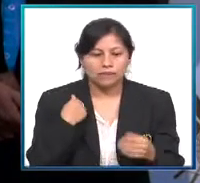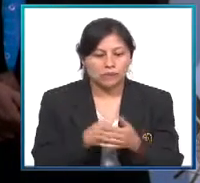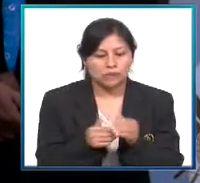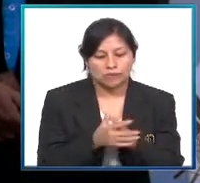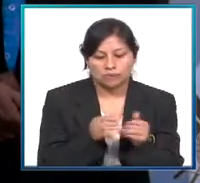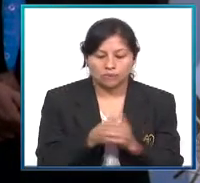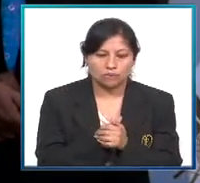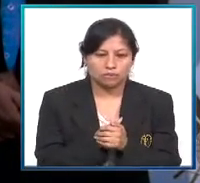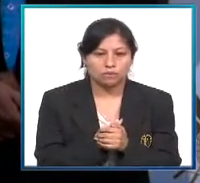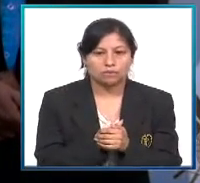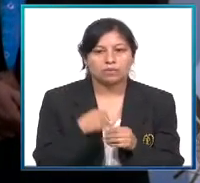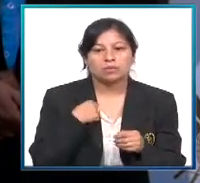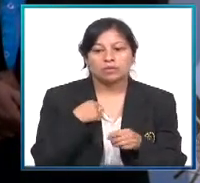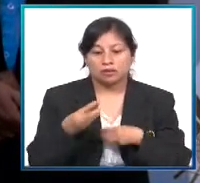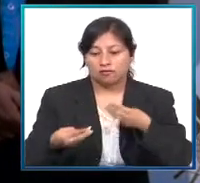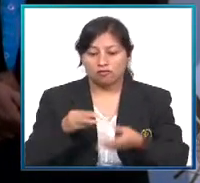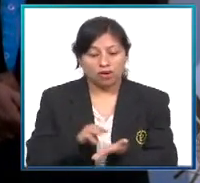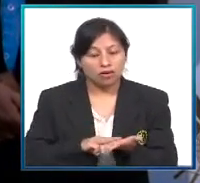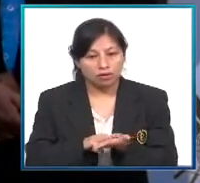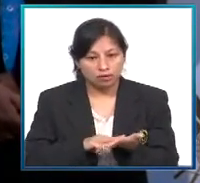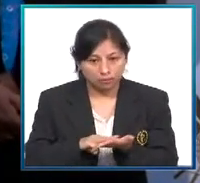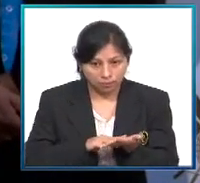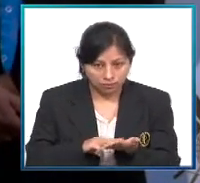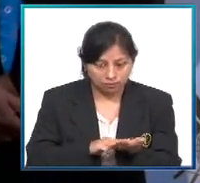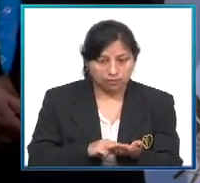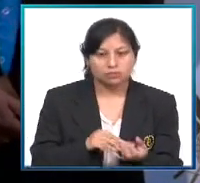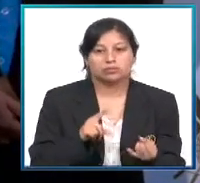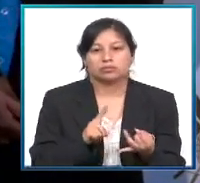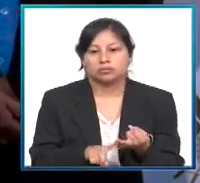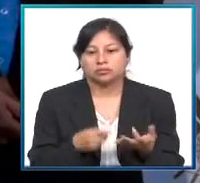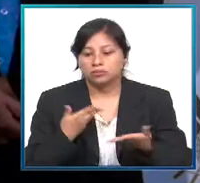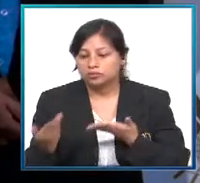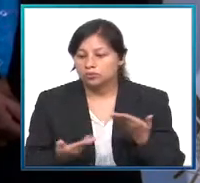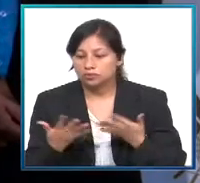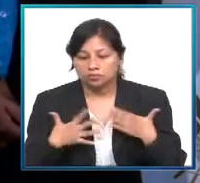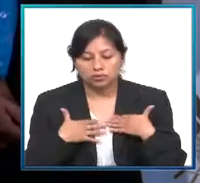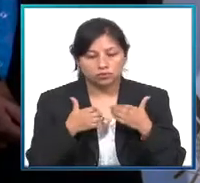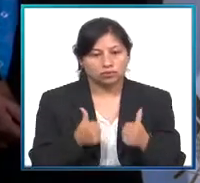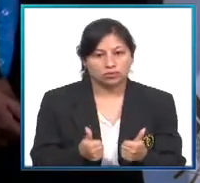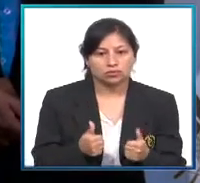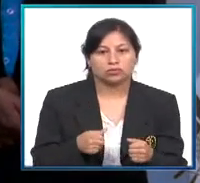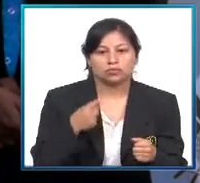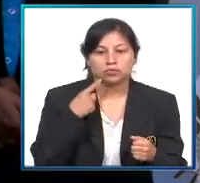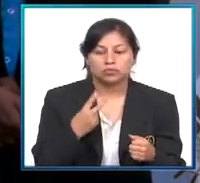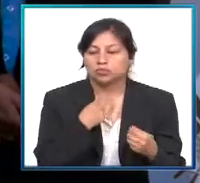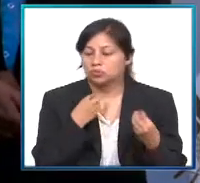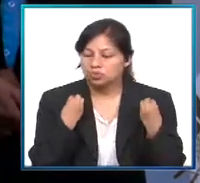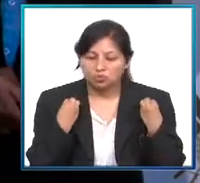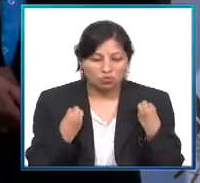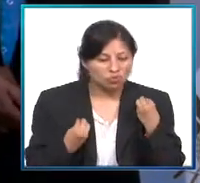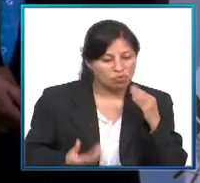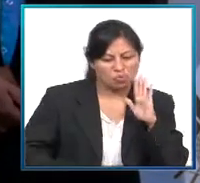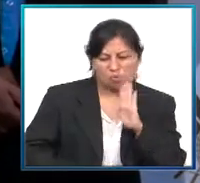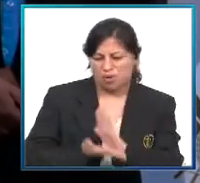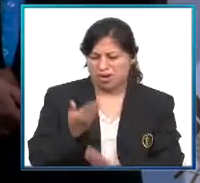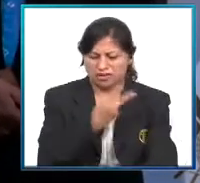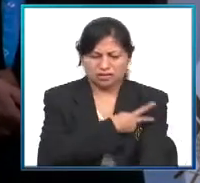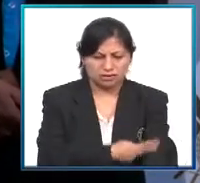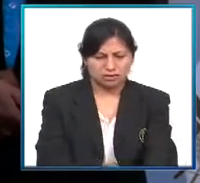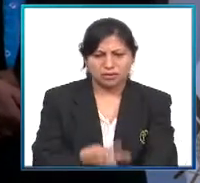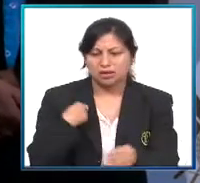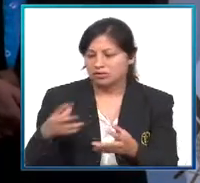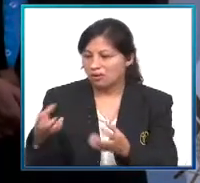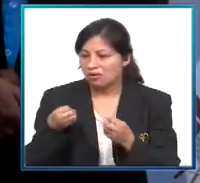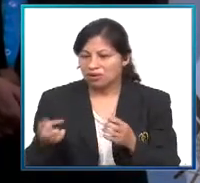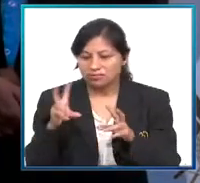preocupante las farmacéuticas, los medicamentos y los servicios de salud, que han abusado históricamente de los